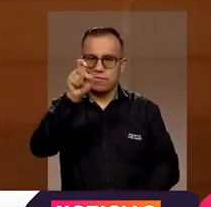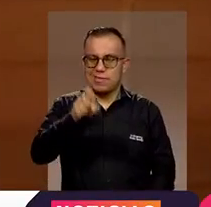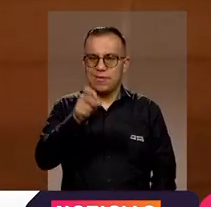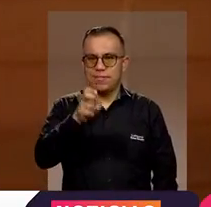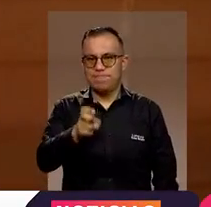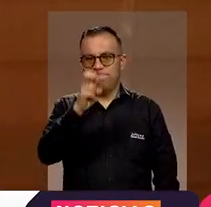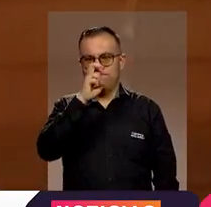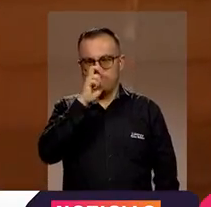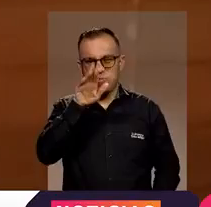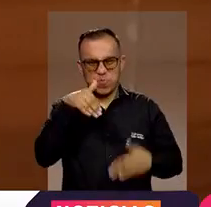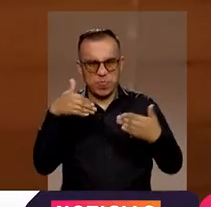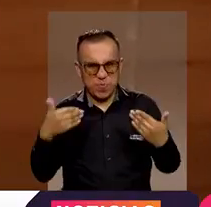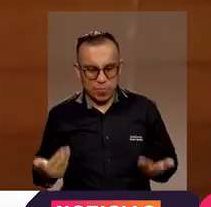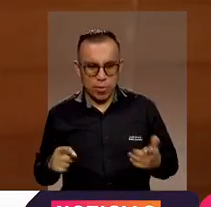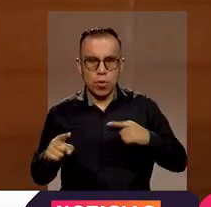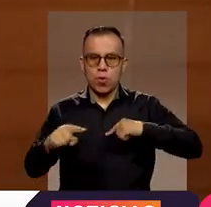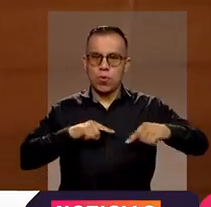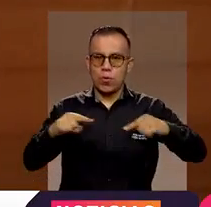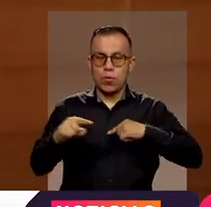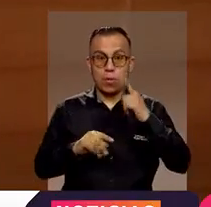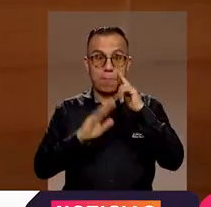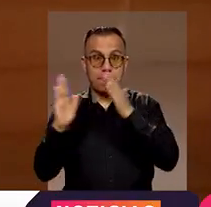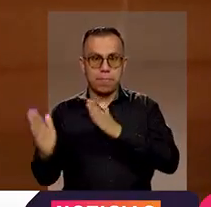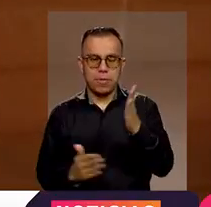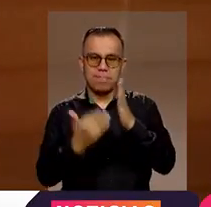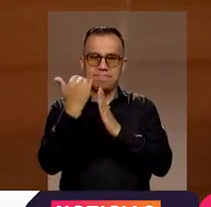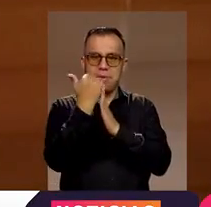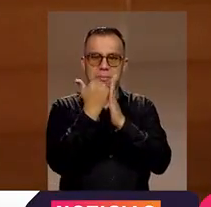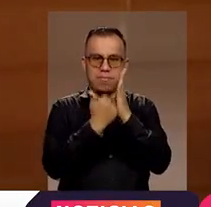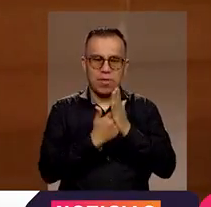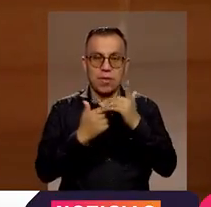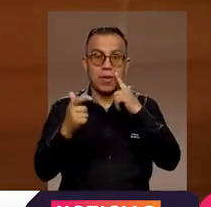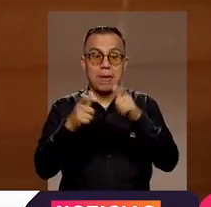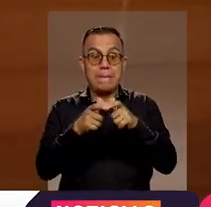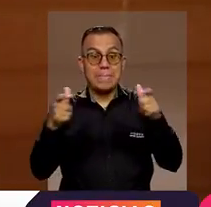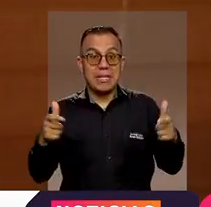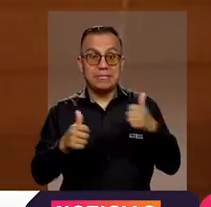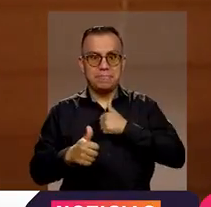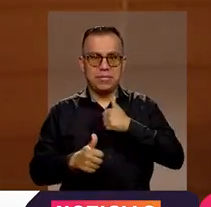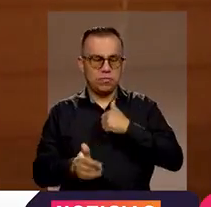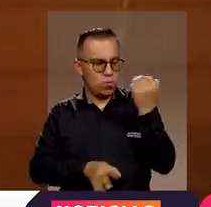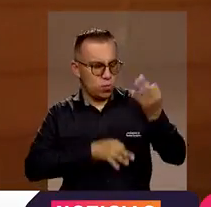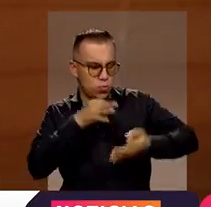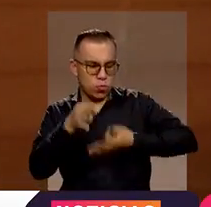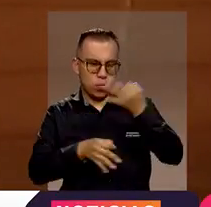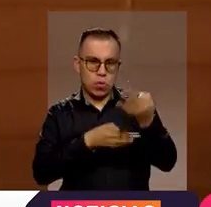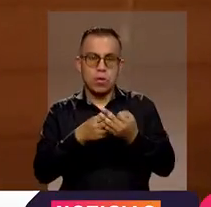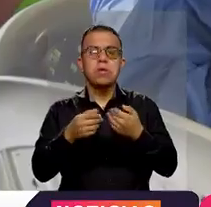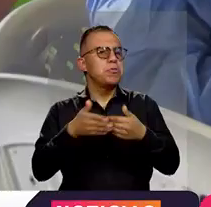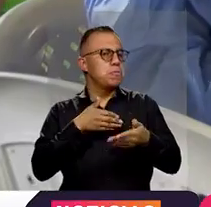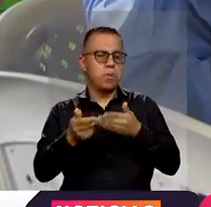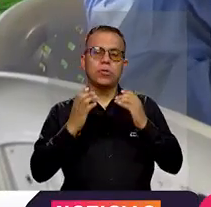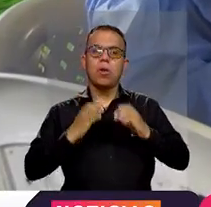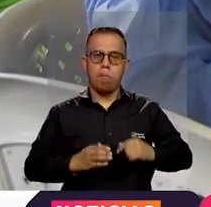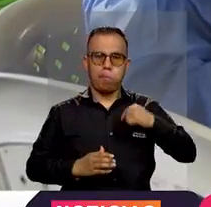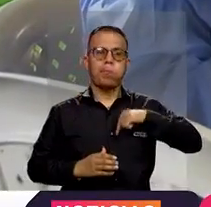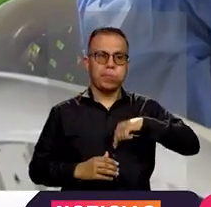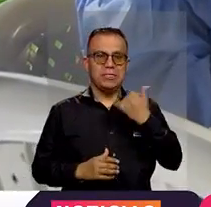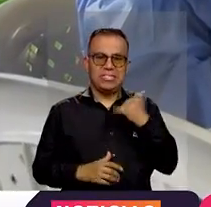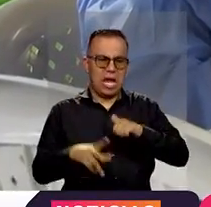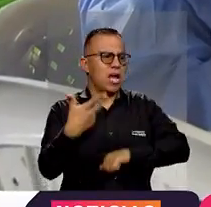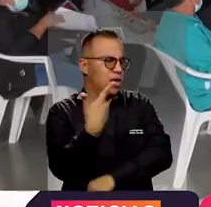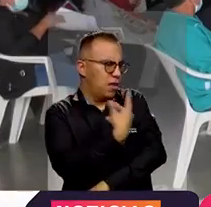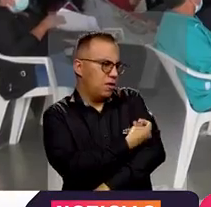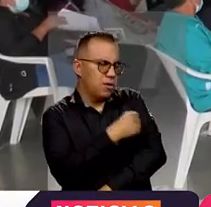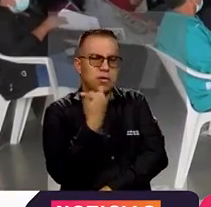con la prevención, con las medidas de bioseguridad, con el autocuidado, aún en personas vacunadas. Sumado al